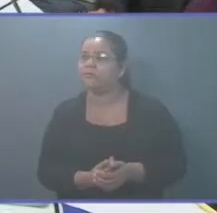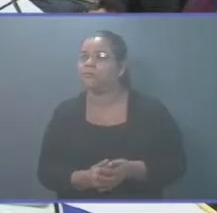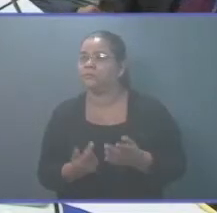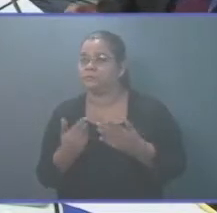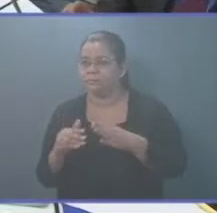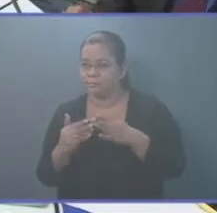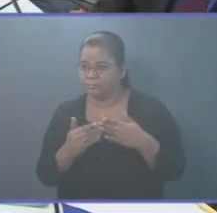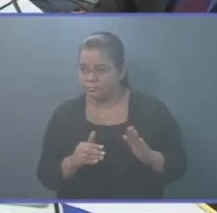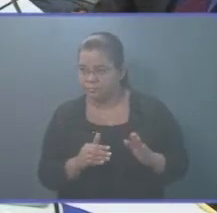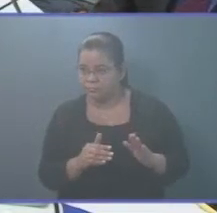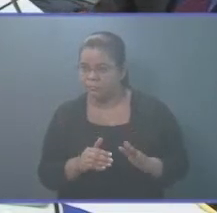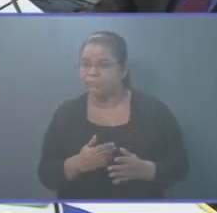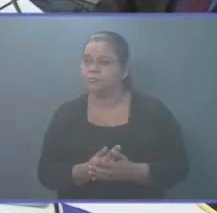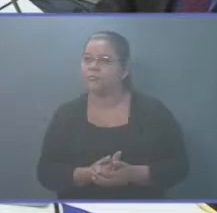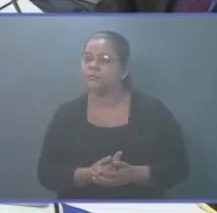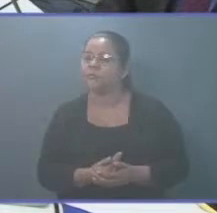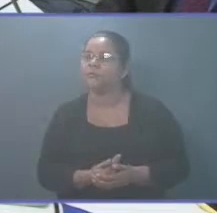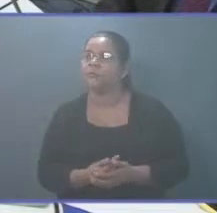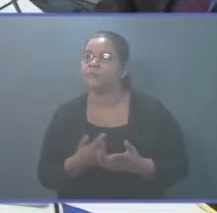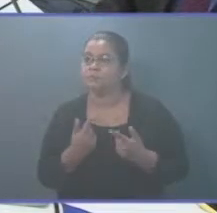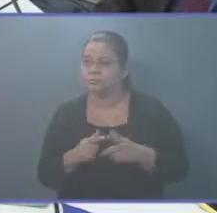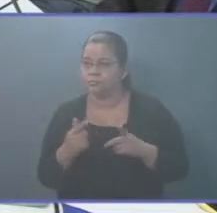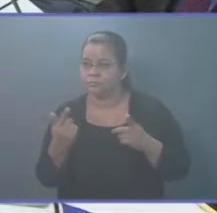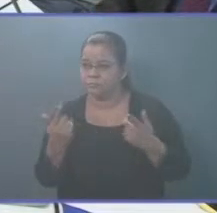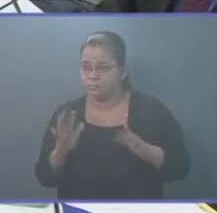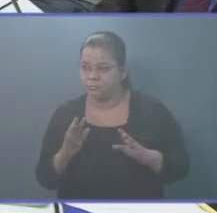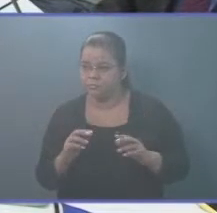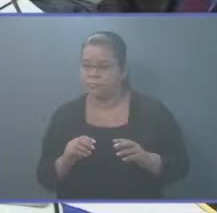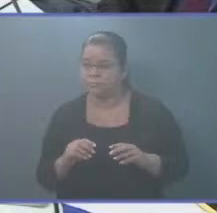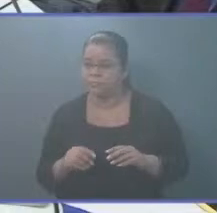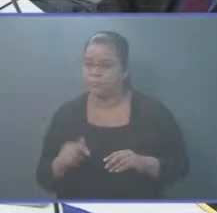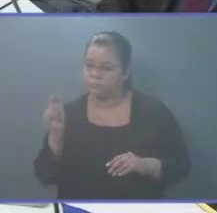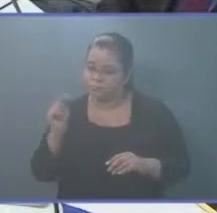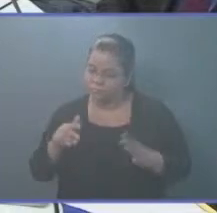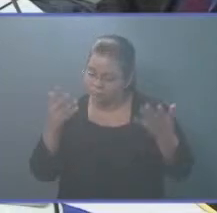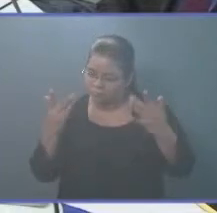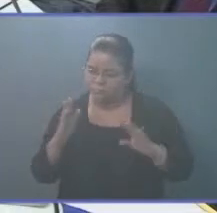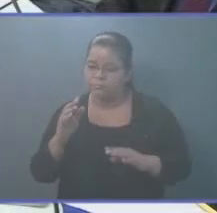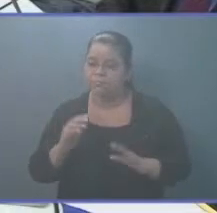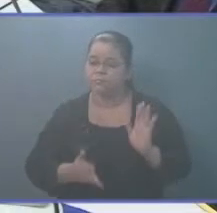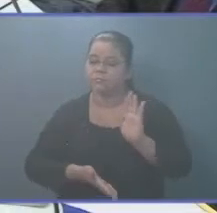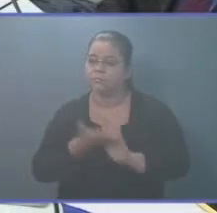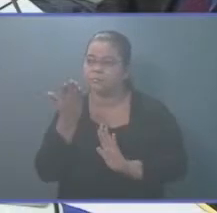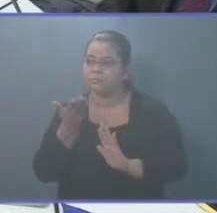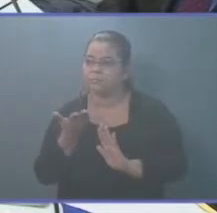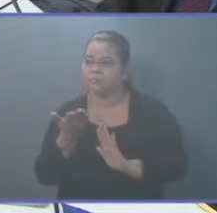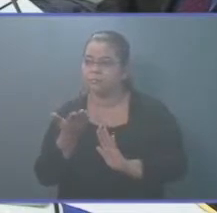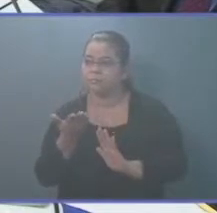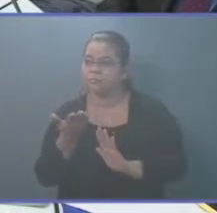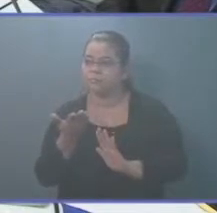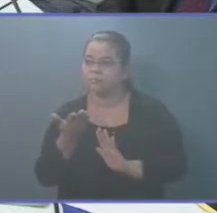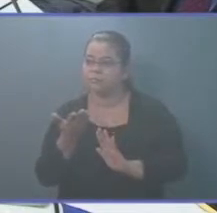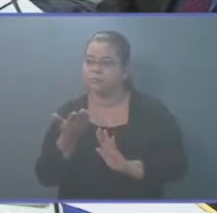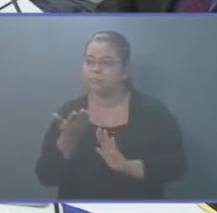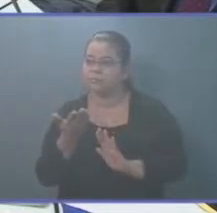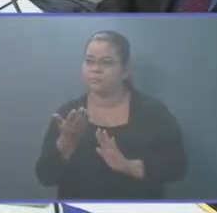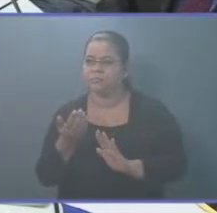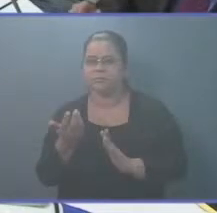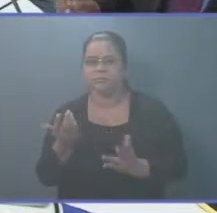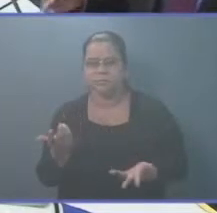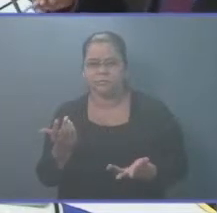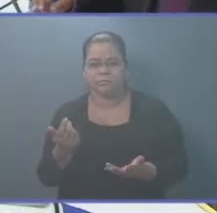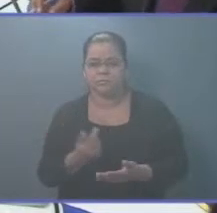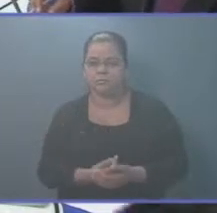diferente, donde hay todo un proceso, se ha elevado a instrucción,